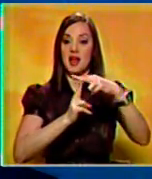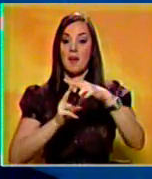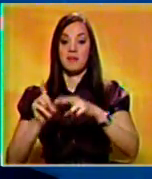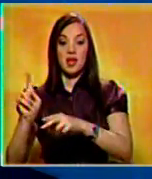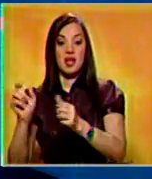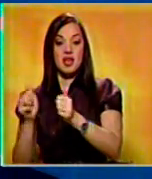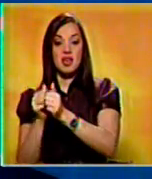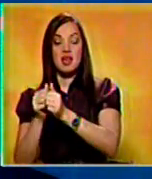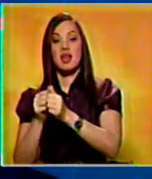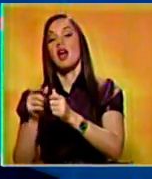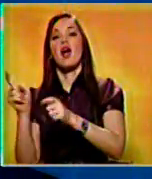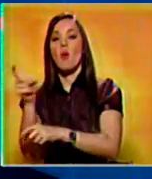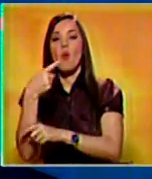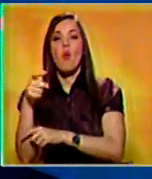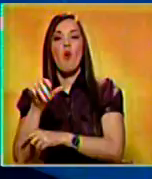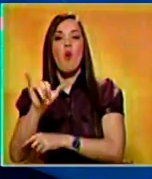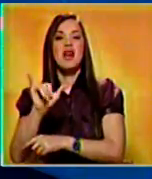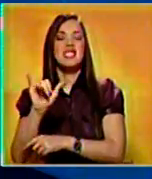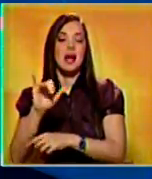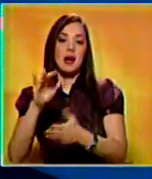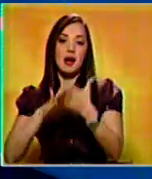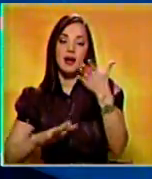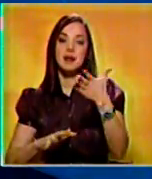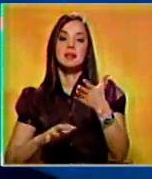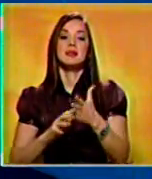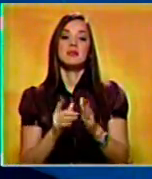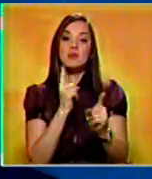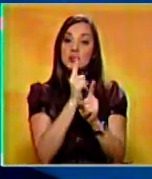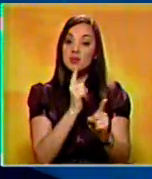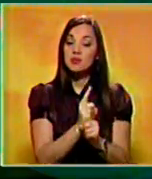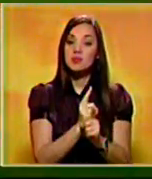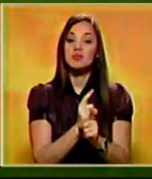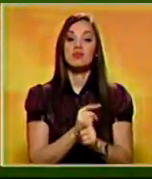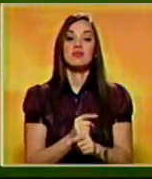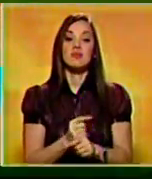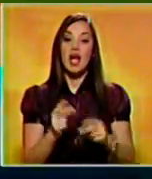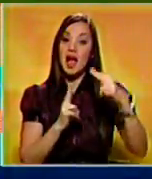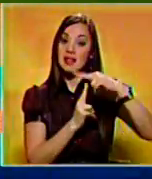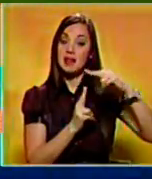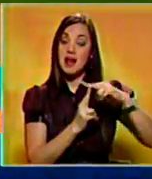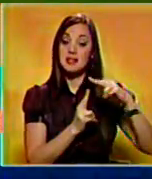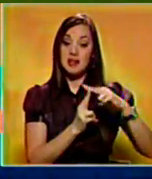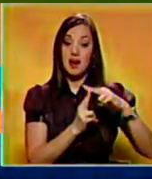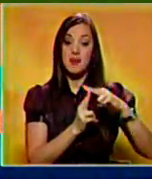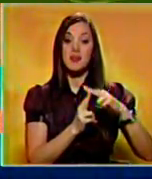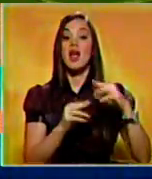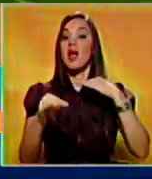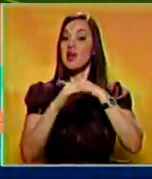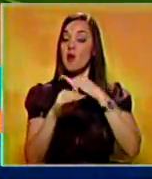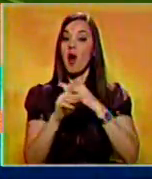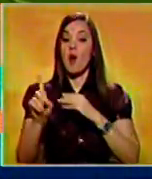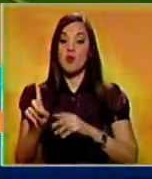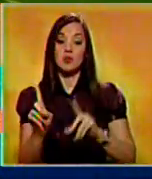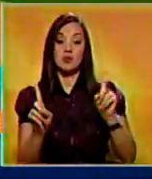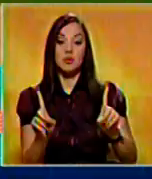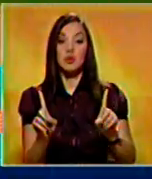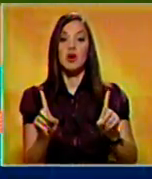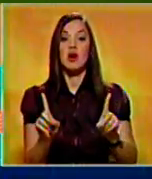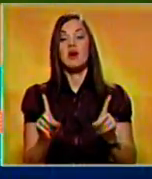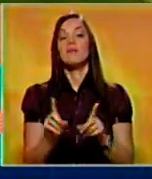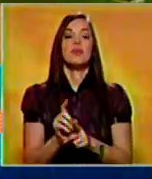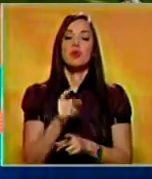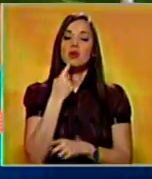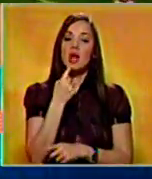Guayana empataron en sus respectivos encuentros de la fase de grupos. El carrusel aurinegro Deportivo Táchira igualó a 1 con Sporting Cristal.